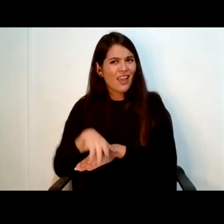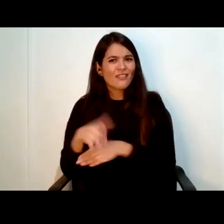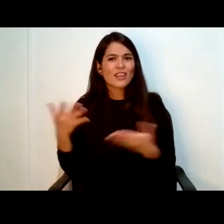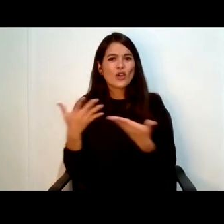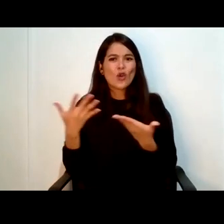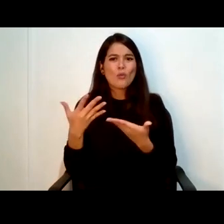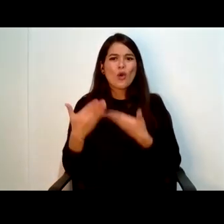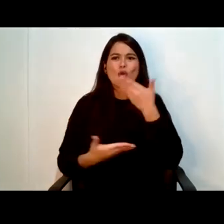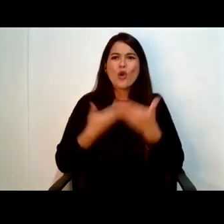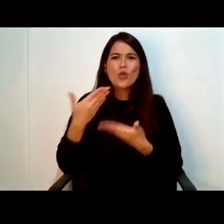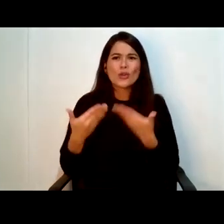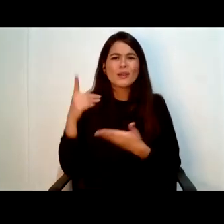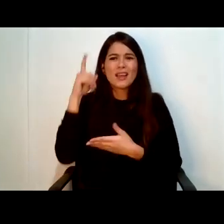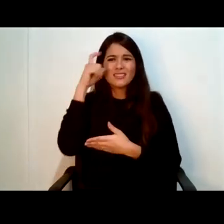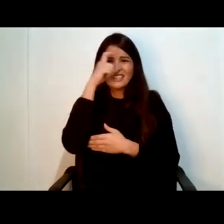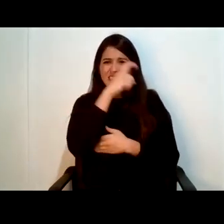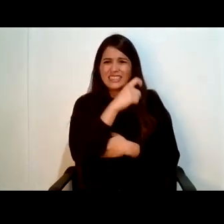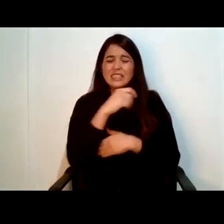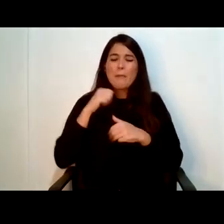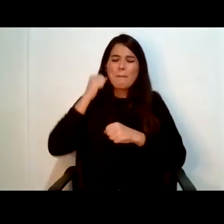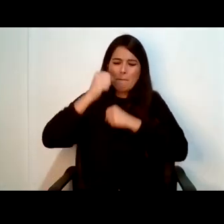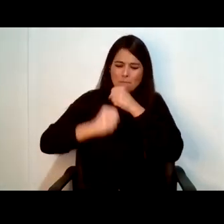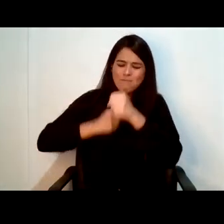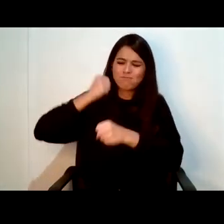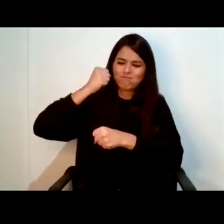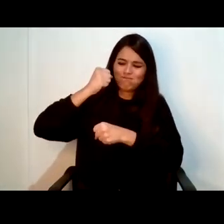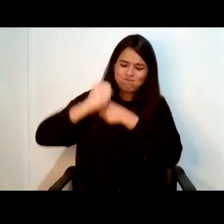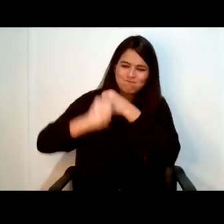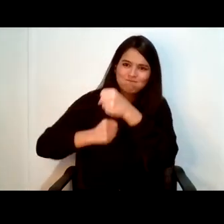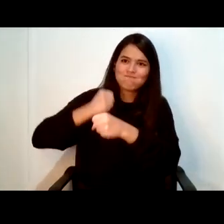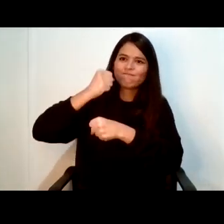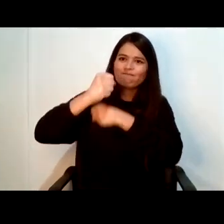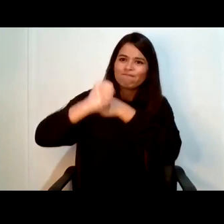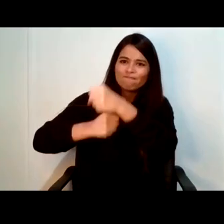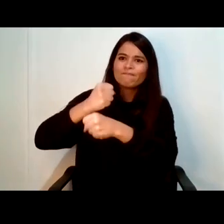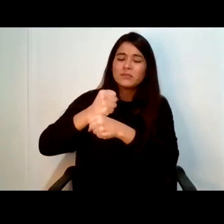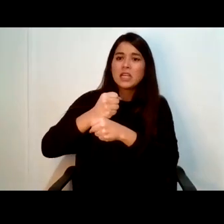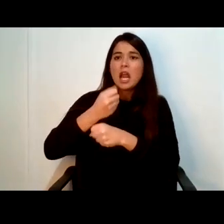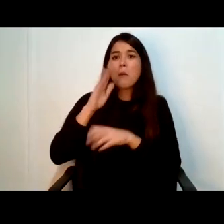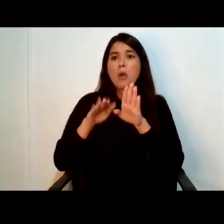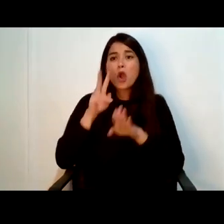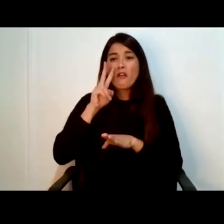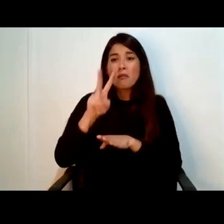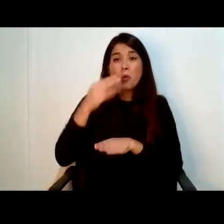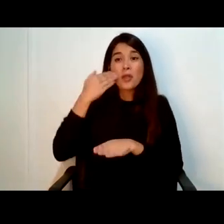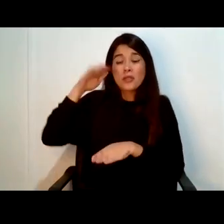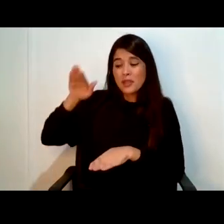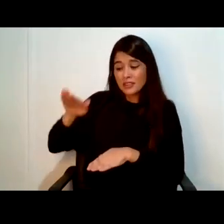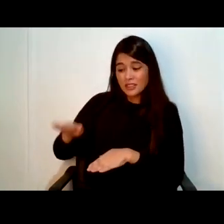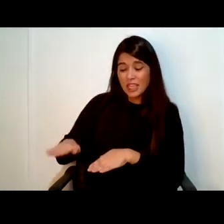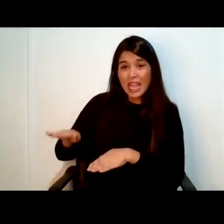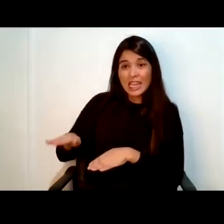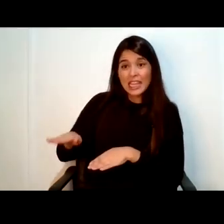se mantienen a través de los años. Y esa conducta que a lo mejor lo vimos cuando era chiquito, el